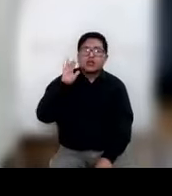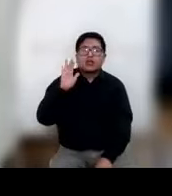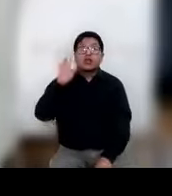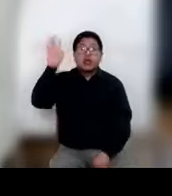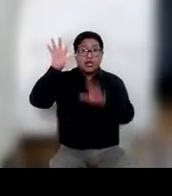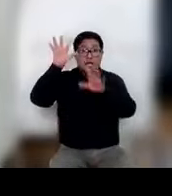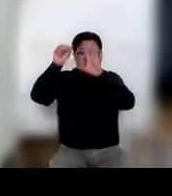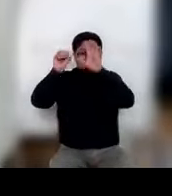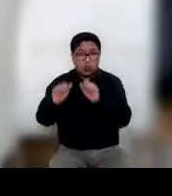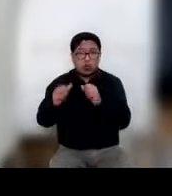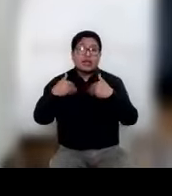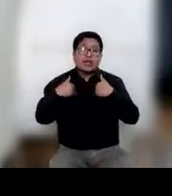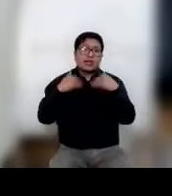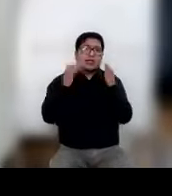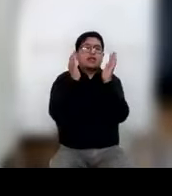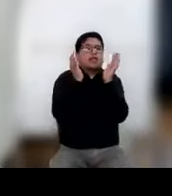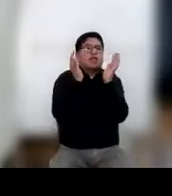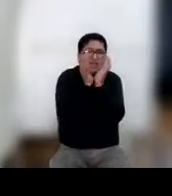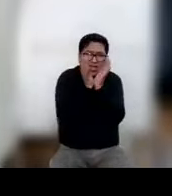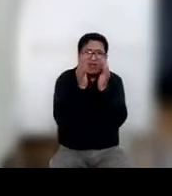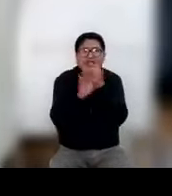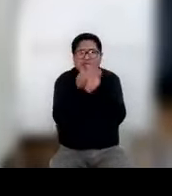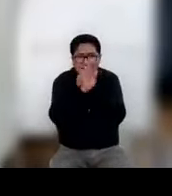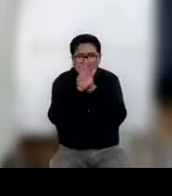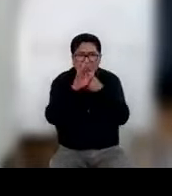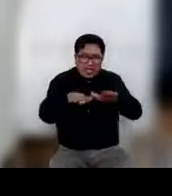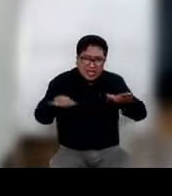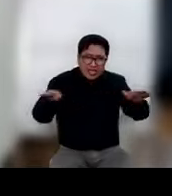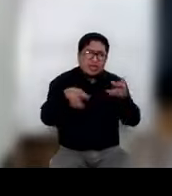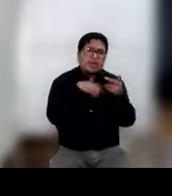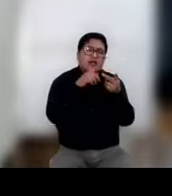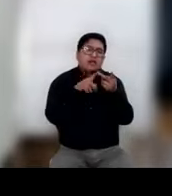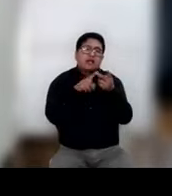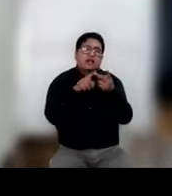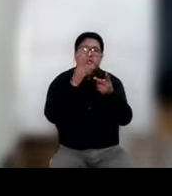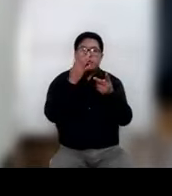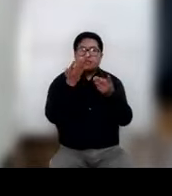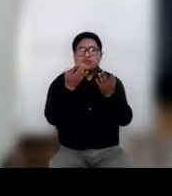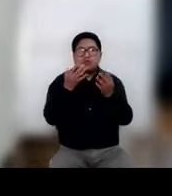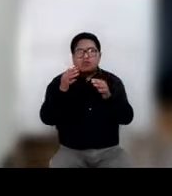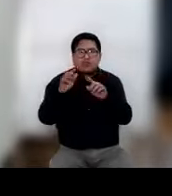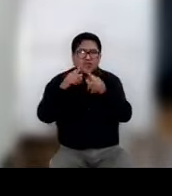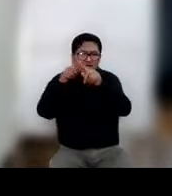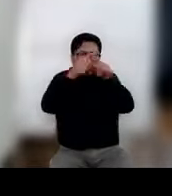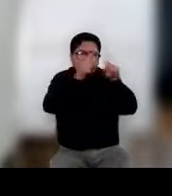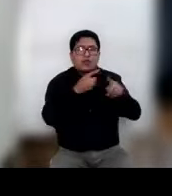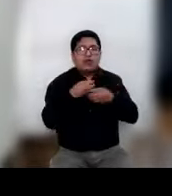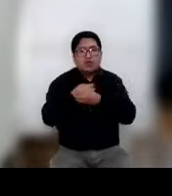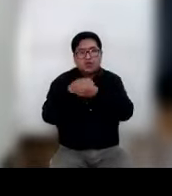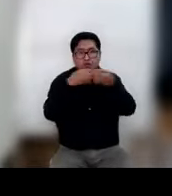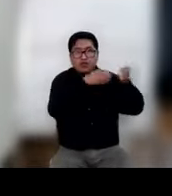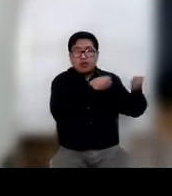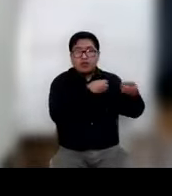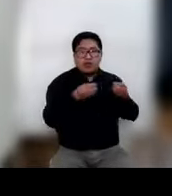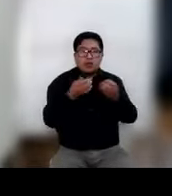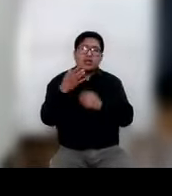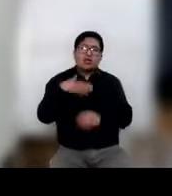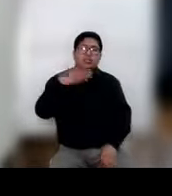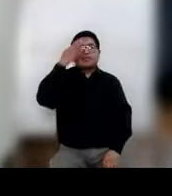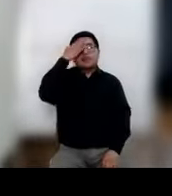establecido defensorías de la niñez y demás estructuras que nos permitan precisamente fortalecer la organización